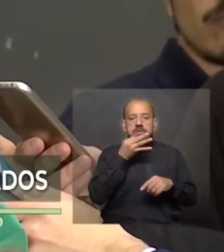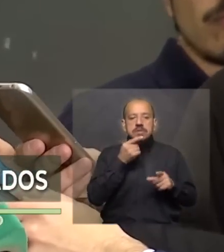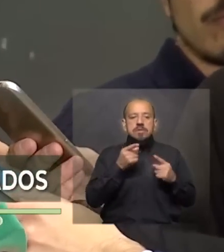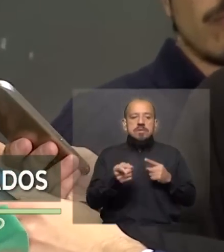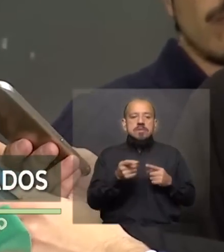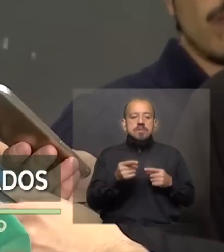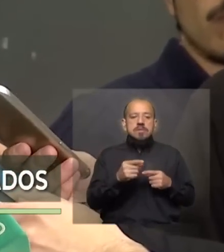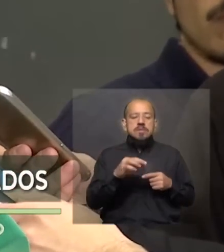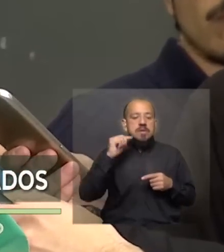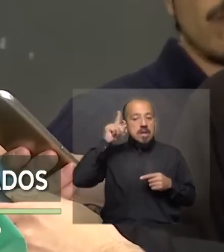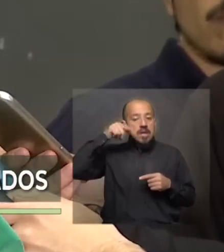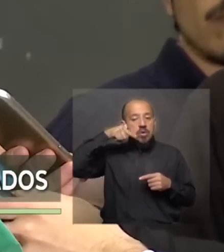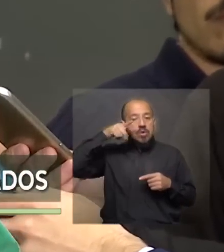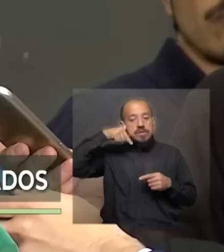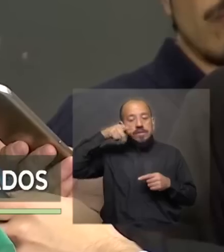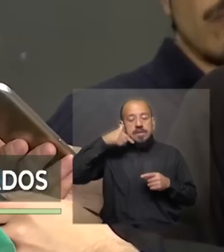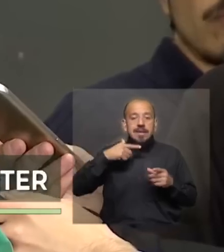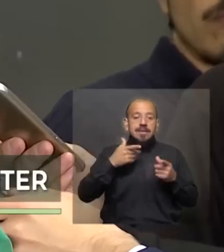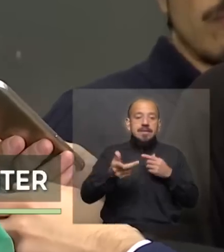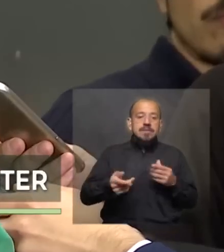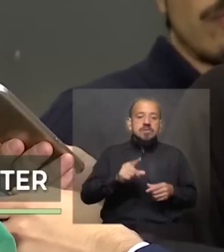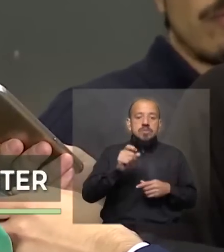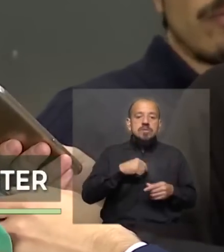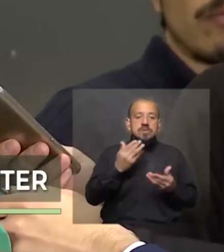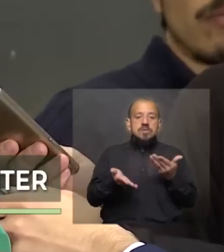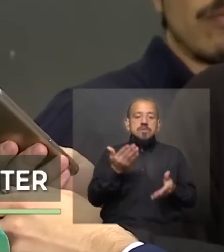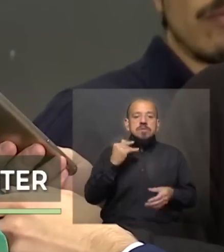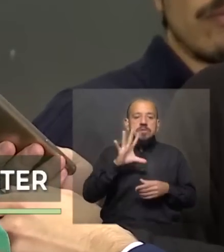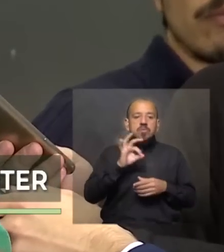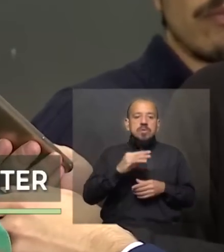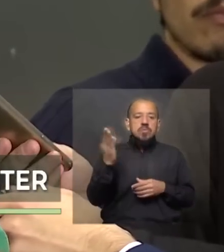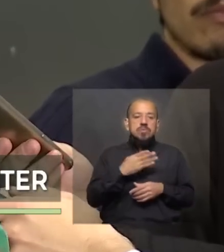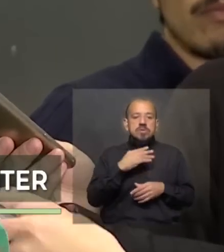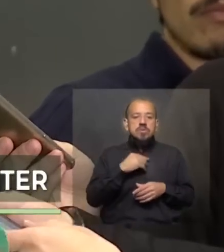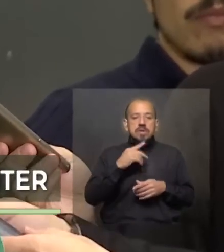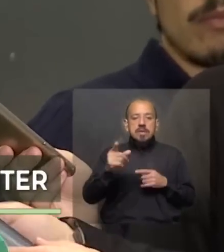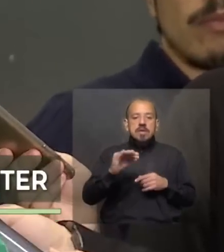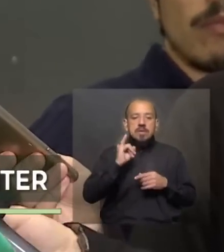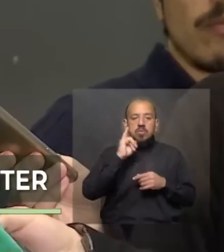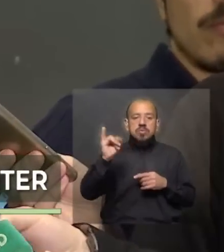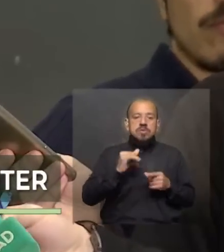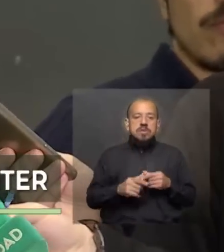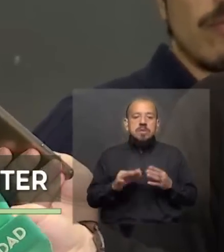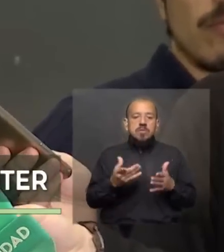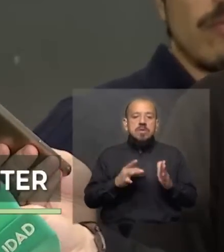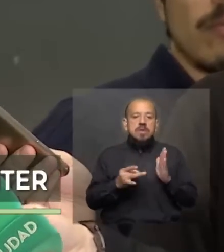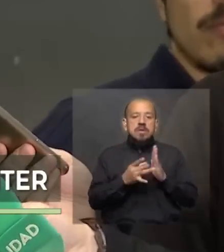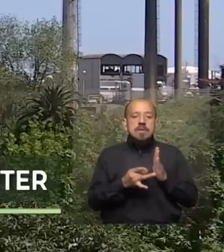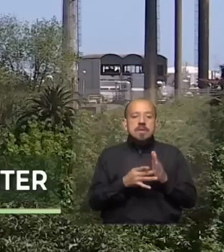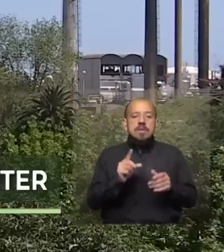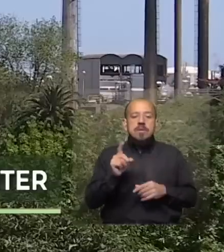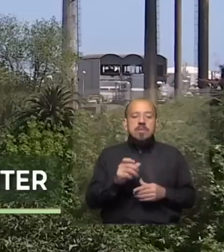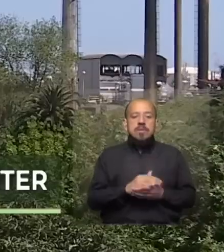que el call center de Oz se registró Un aumento del 50% de las denuncias y quejas de usuarios por la calidad del agua